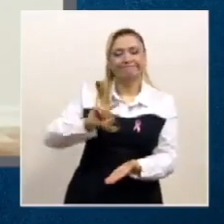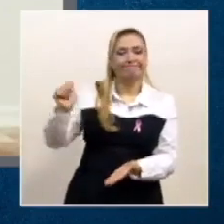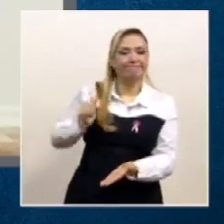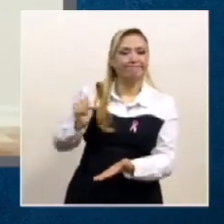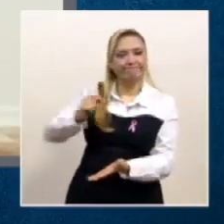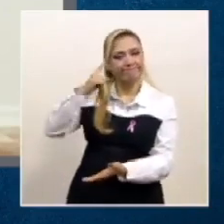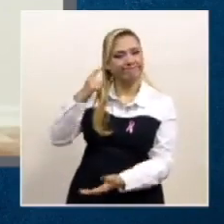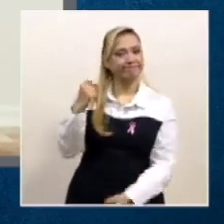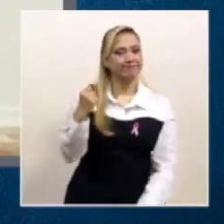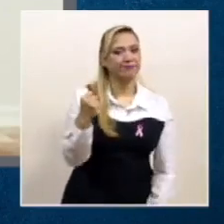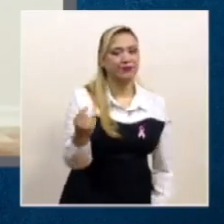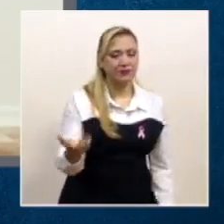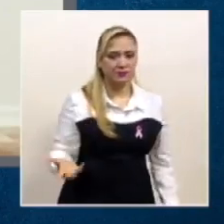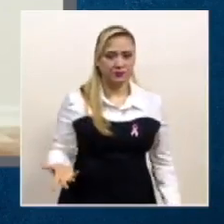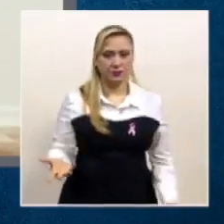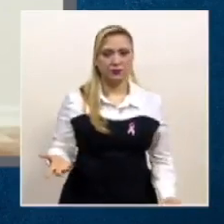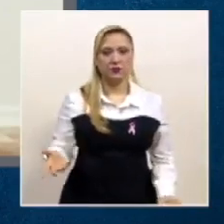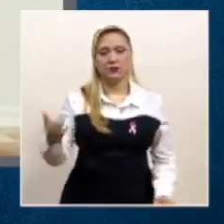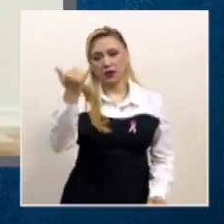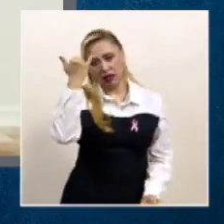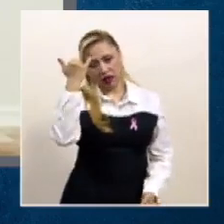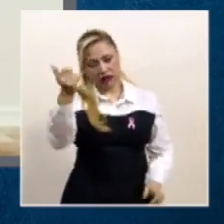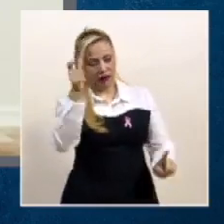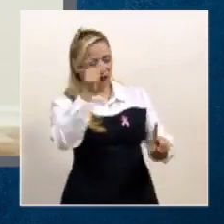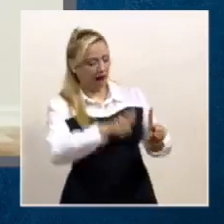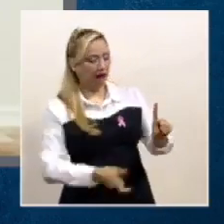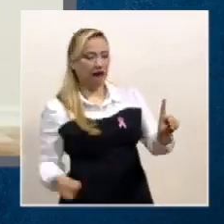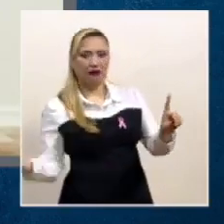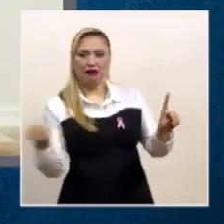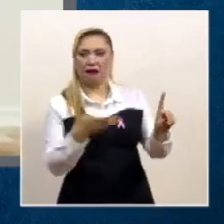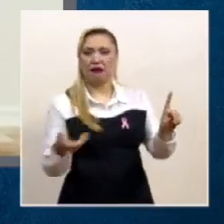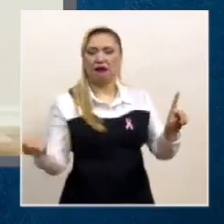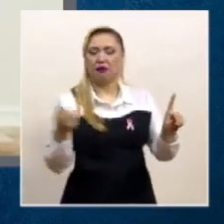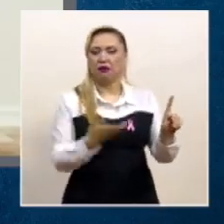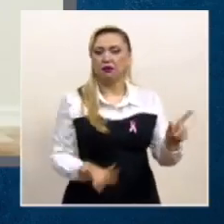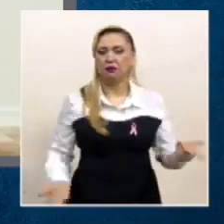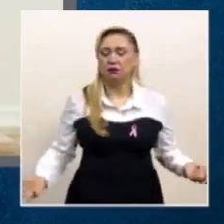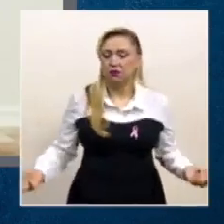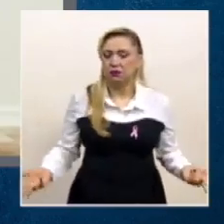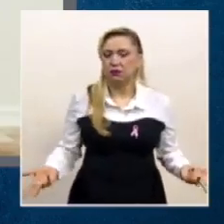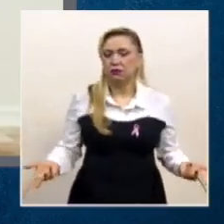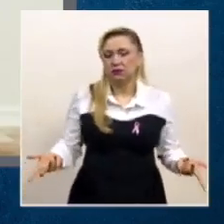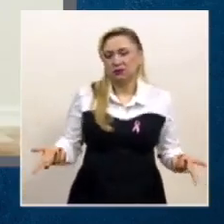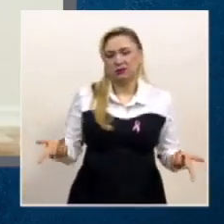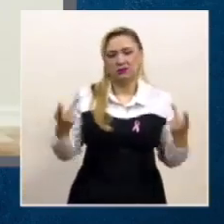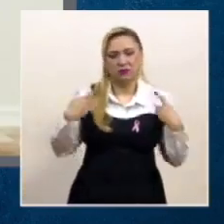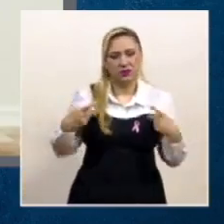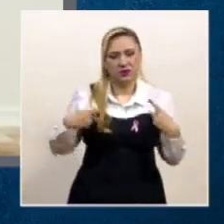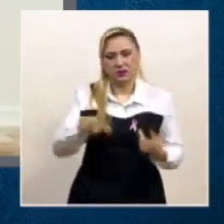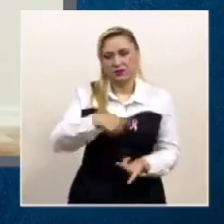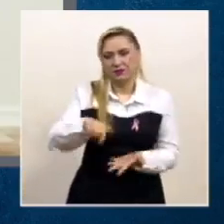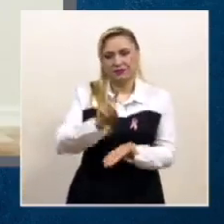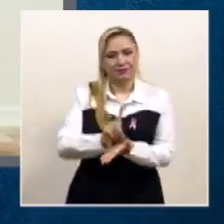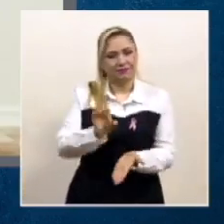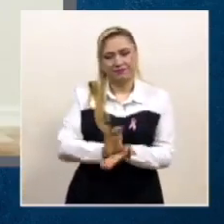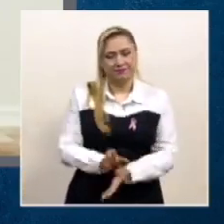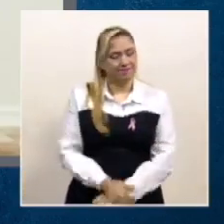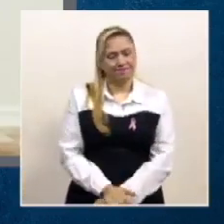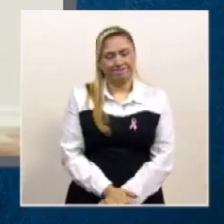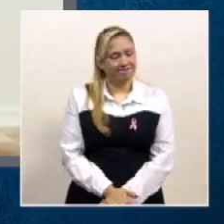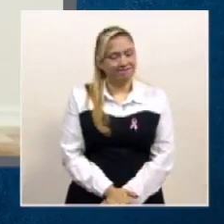actitudinales, es decir, con todos los prejuicios y los estereotipos que se tienen en relación con las personas con discapacidad.